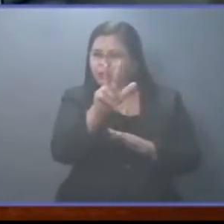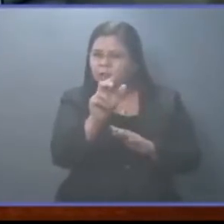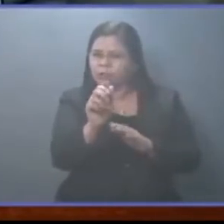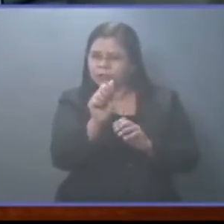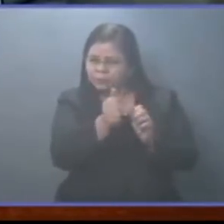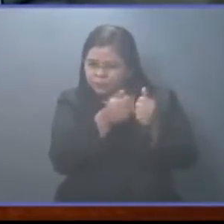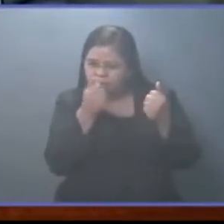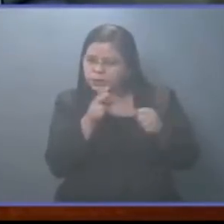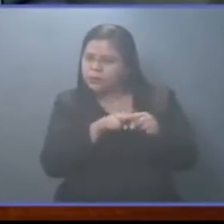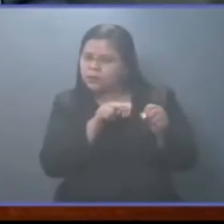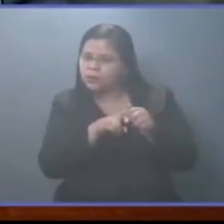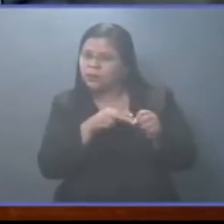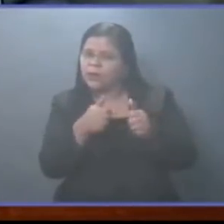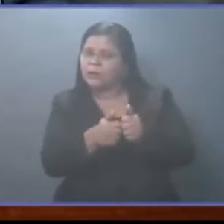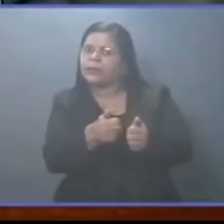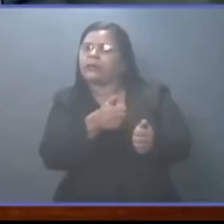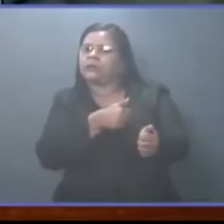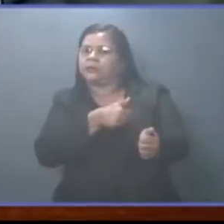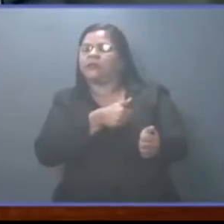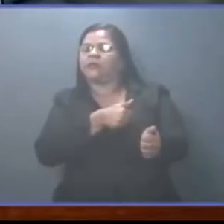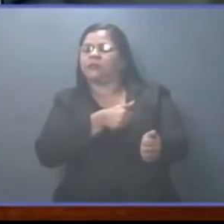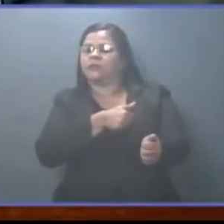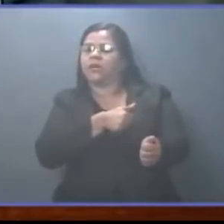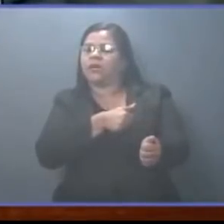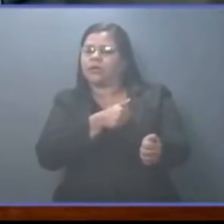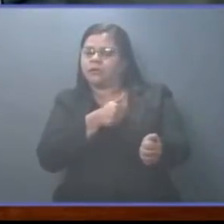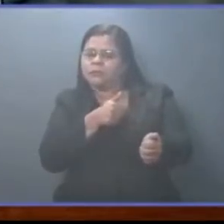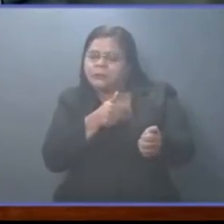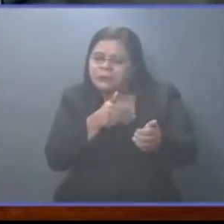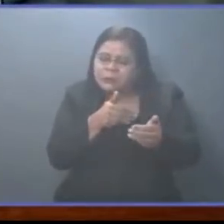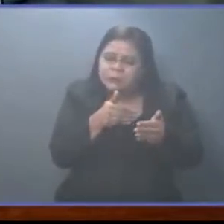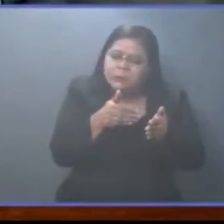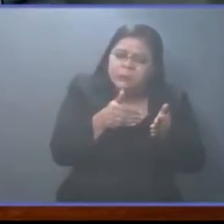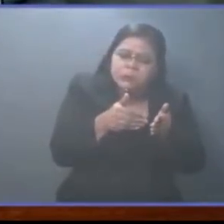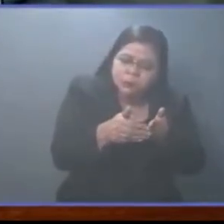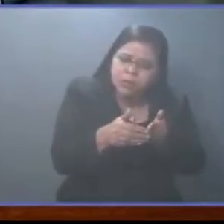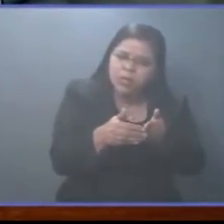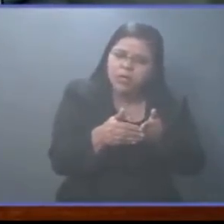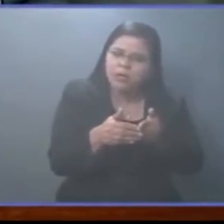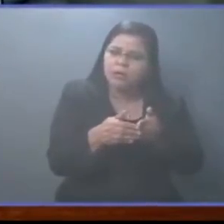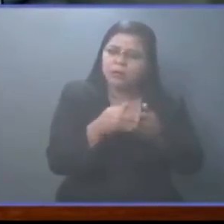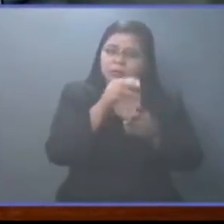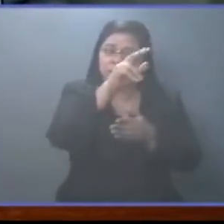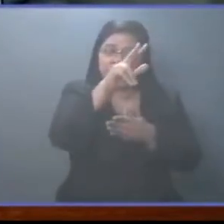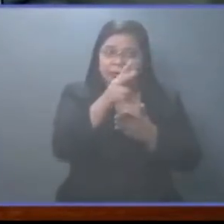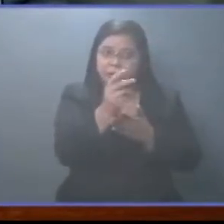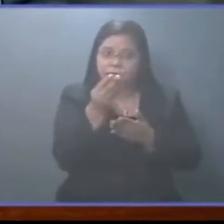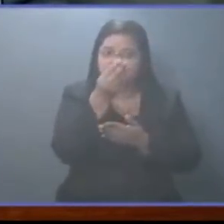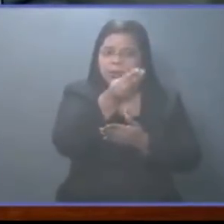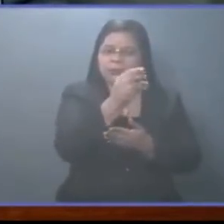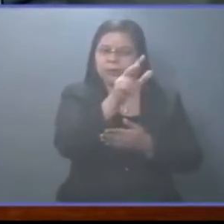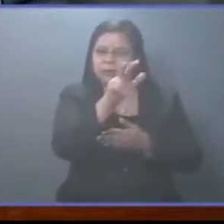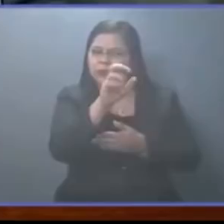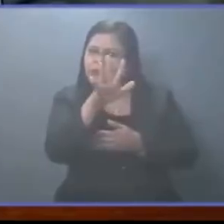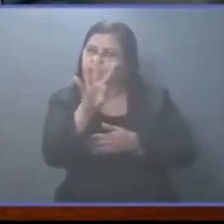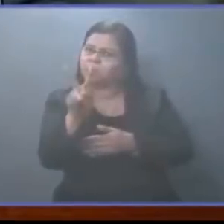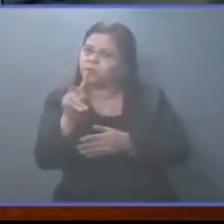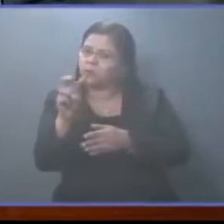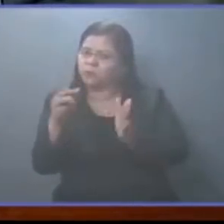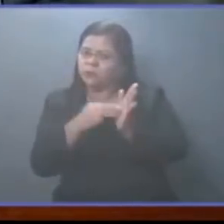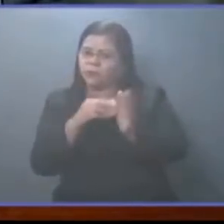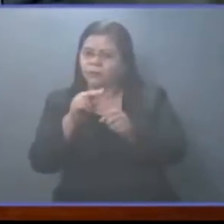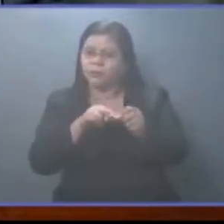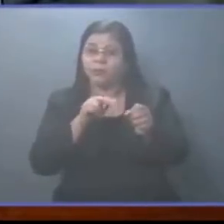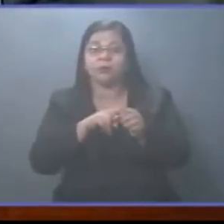millones de dólares y lo hizo y terminamos regresándole hacienda el equivalente a 352 mil